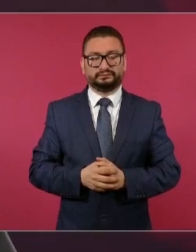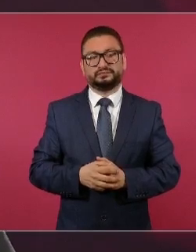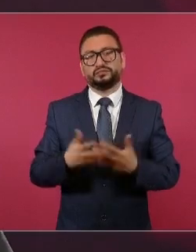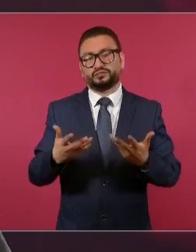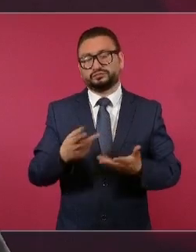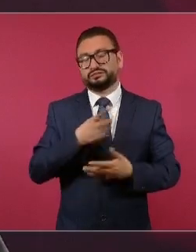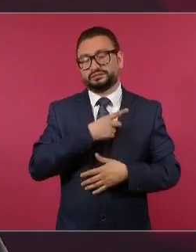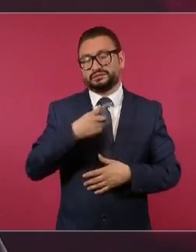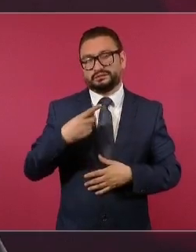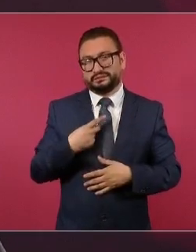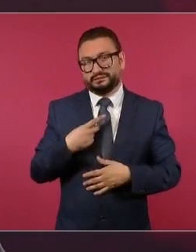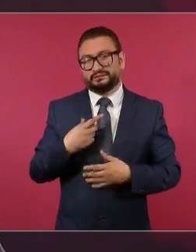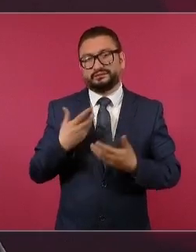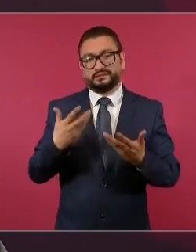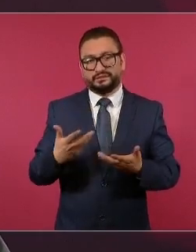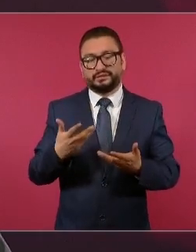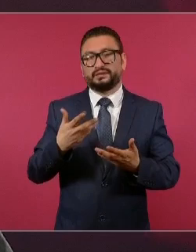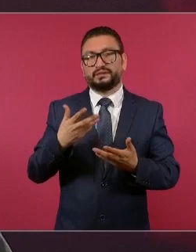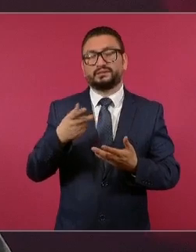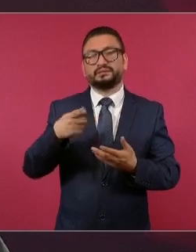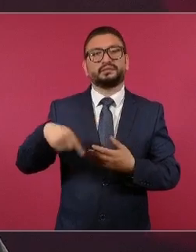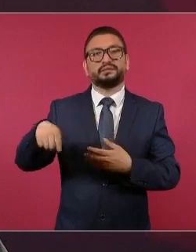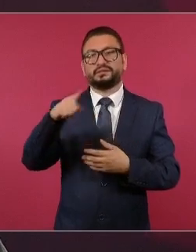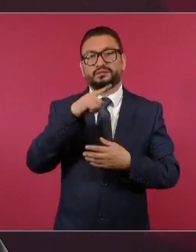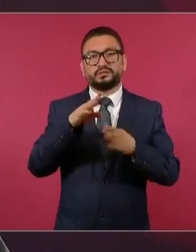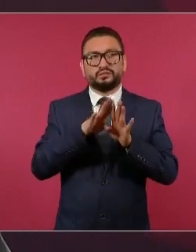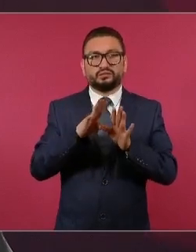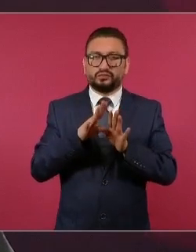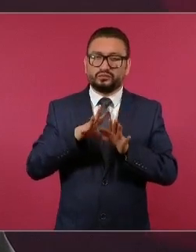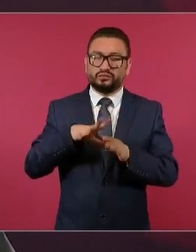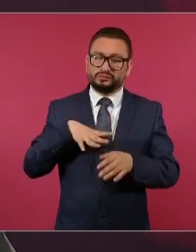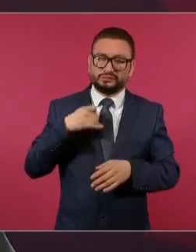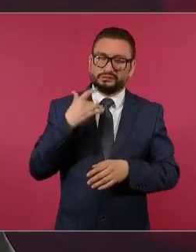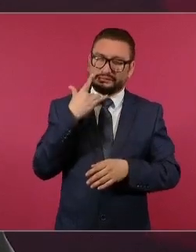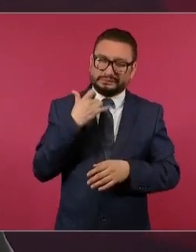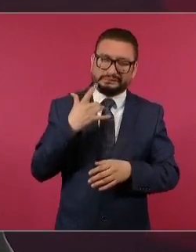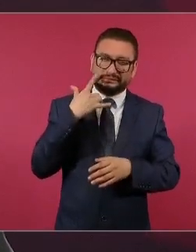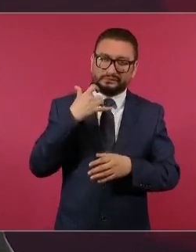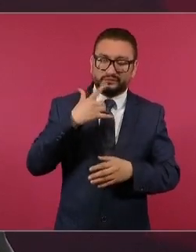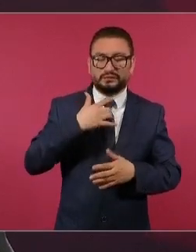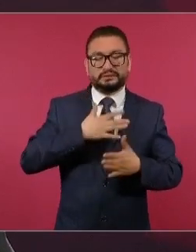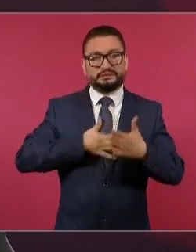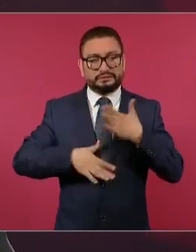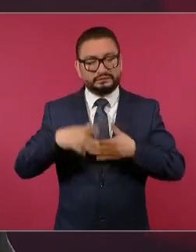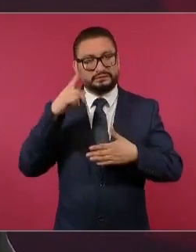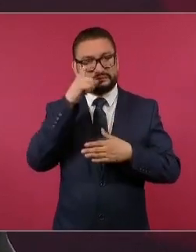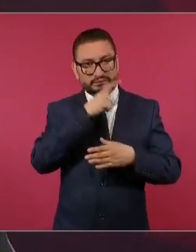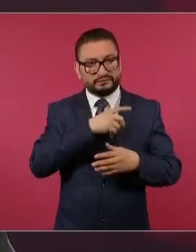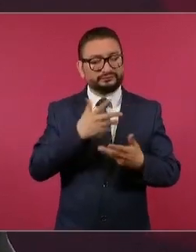estar dispuestos al sacrificio. Son muchas fatigas.